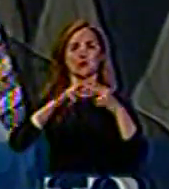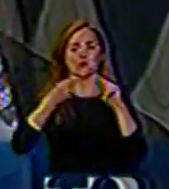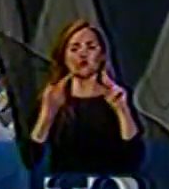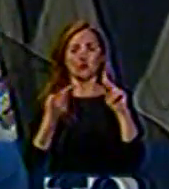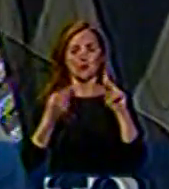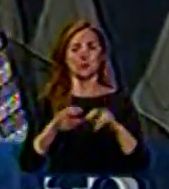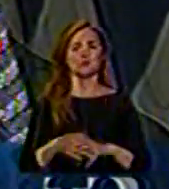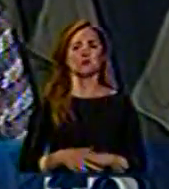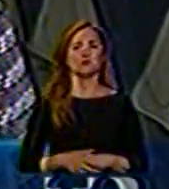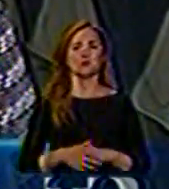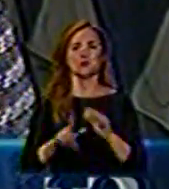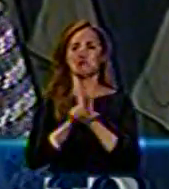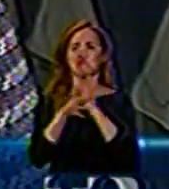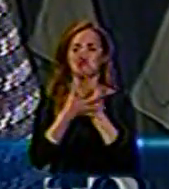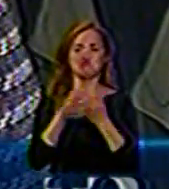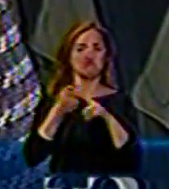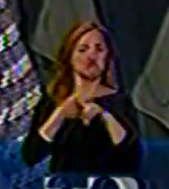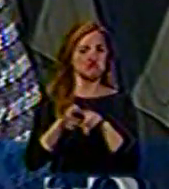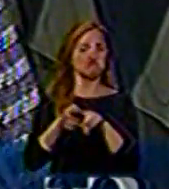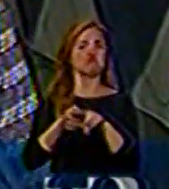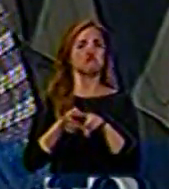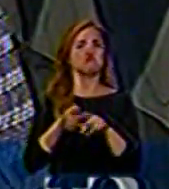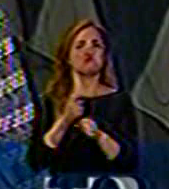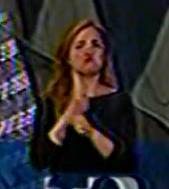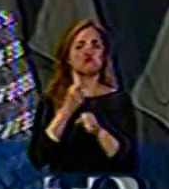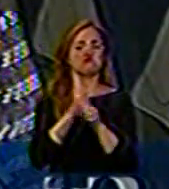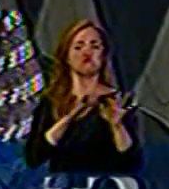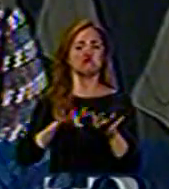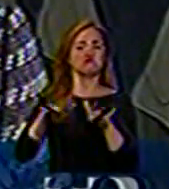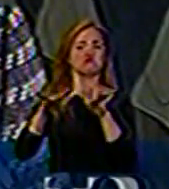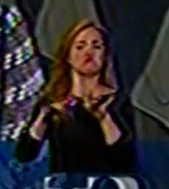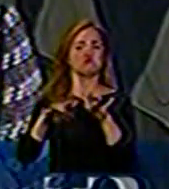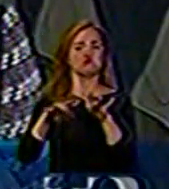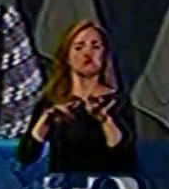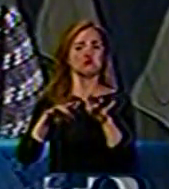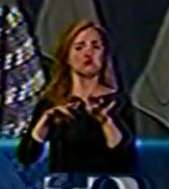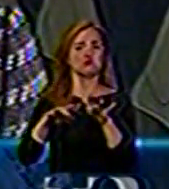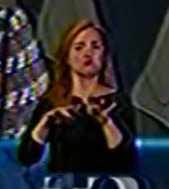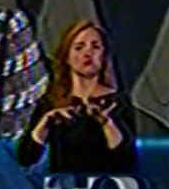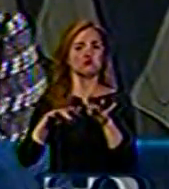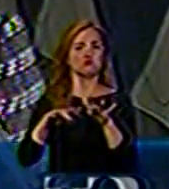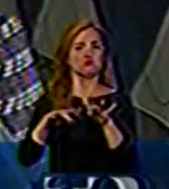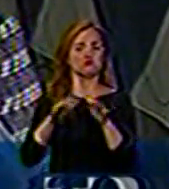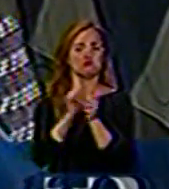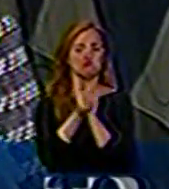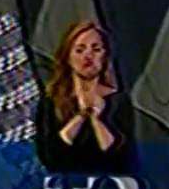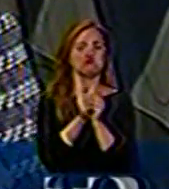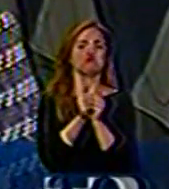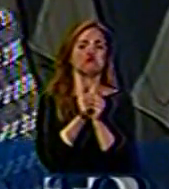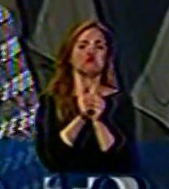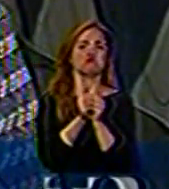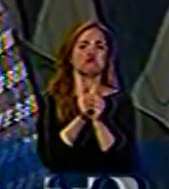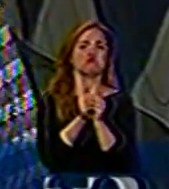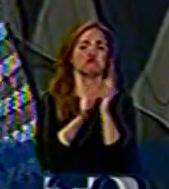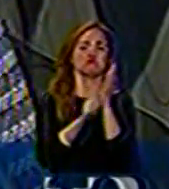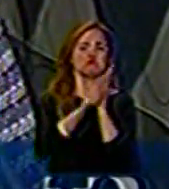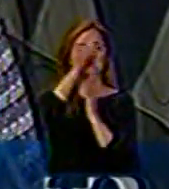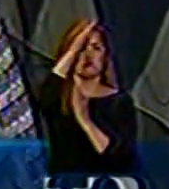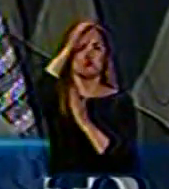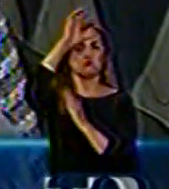COIP. Tenemos que trabajar de manera transversal con la Secretaría de Deporte, con el Ministerio de